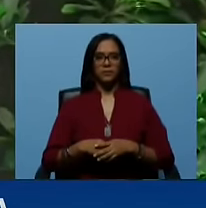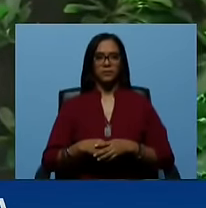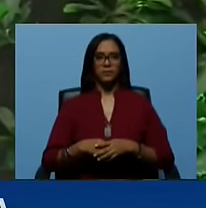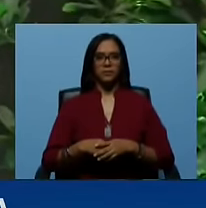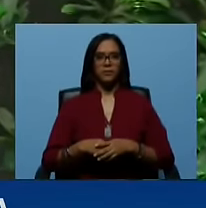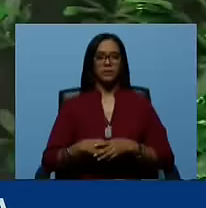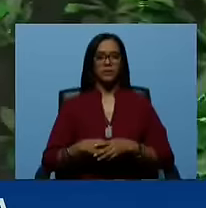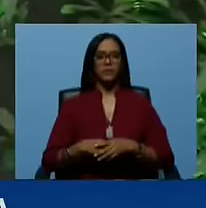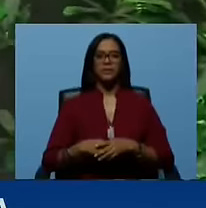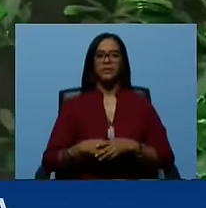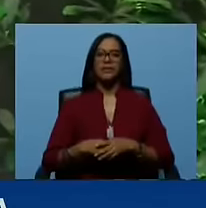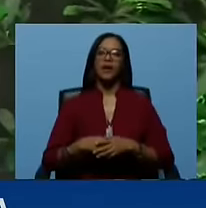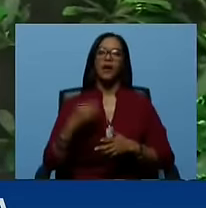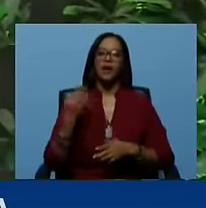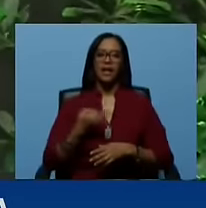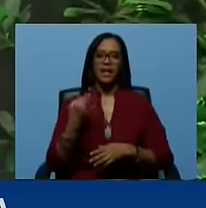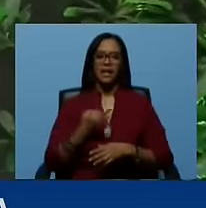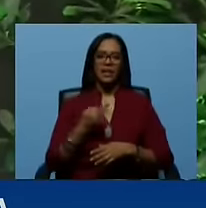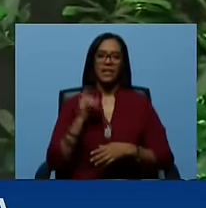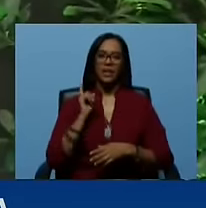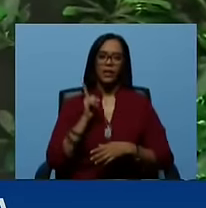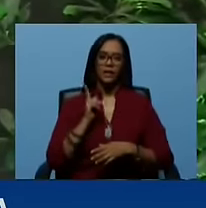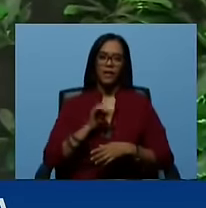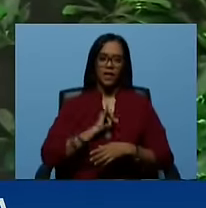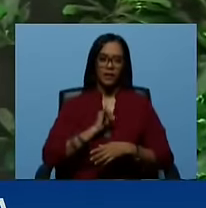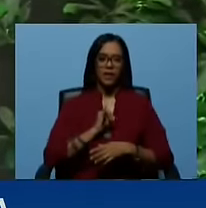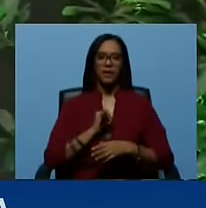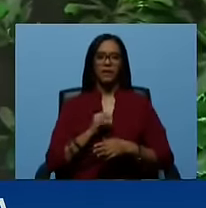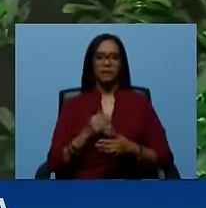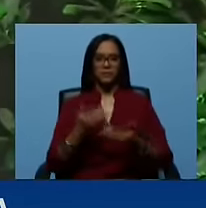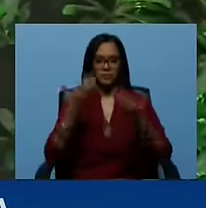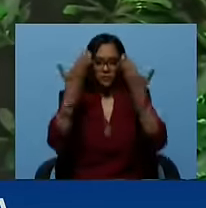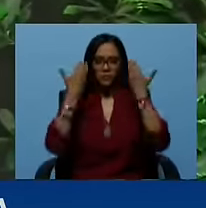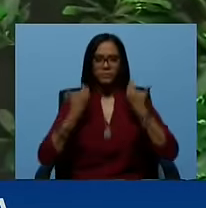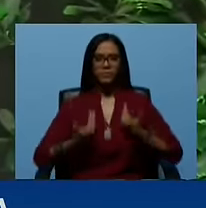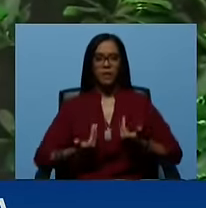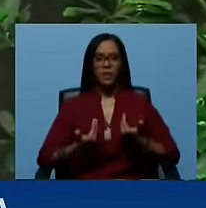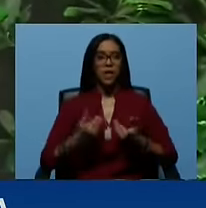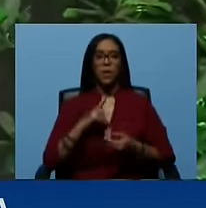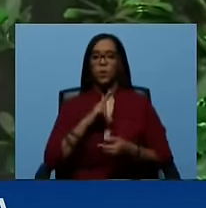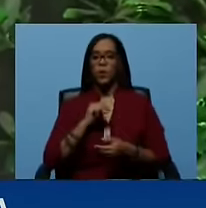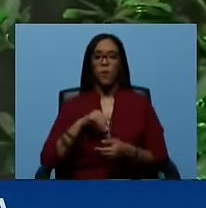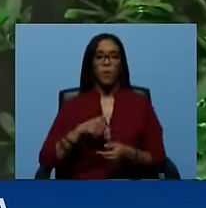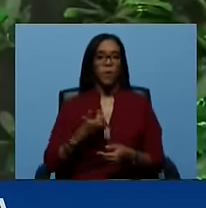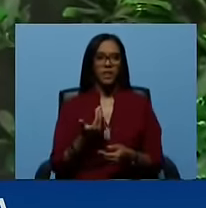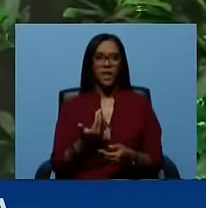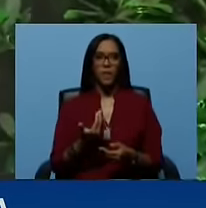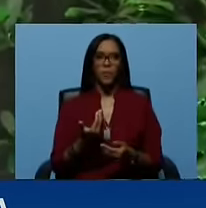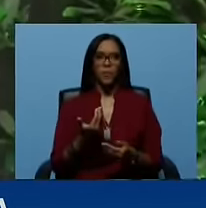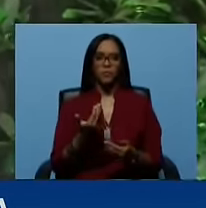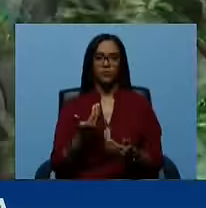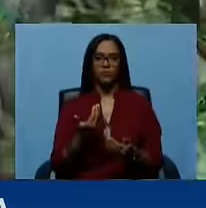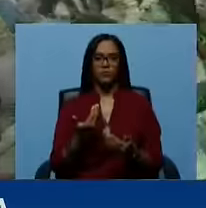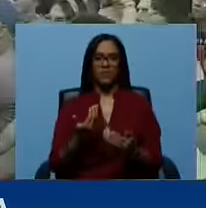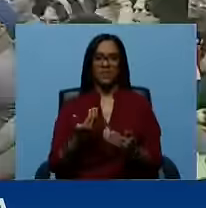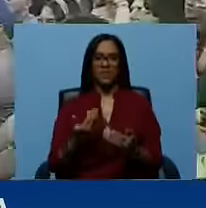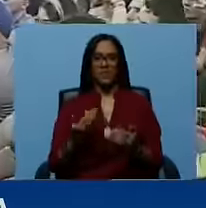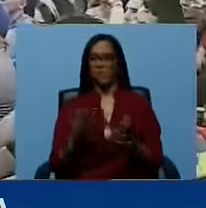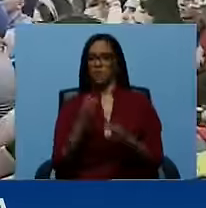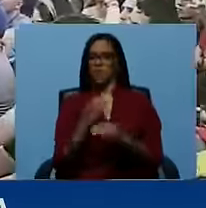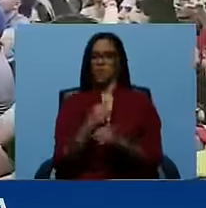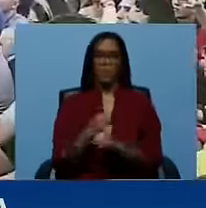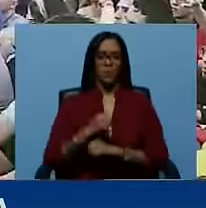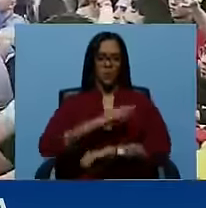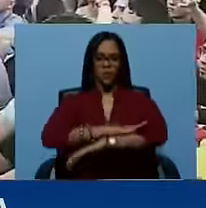de la autenticidad que nos debe caracterizar, no podemos medirnos por el cargo que tenemos.